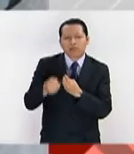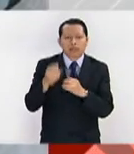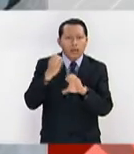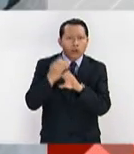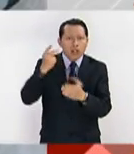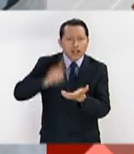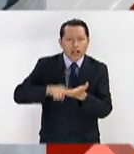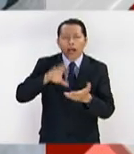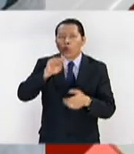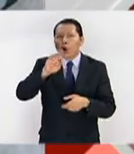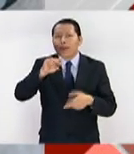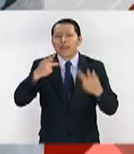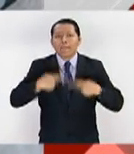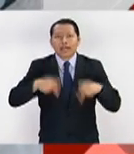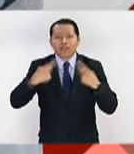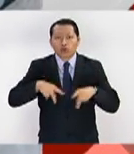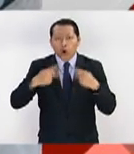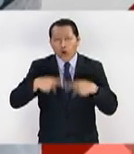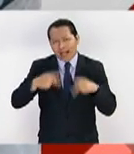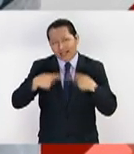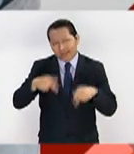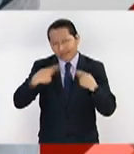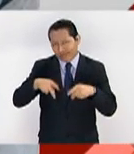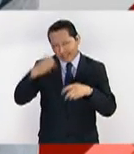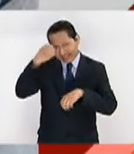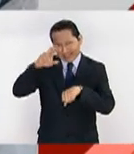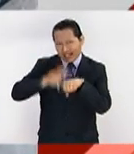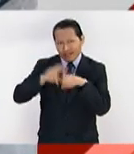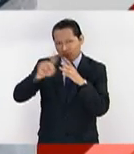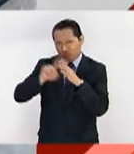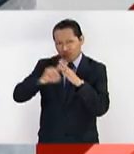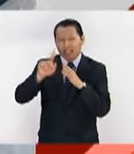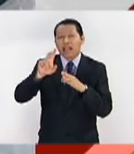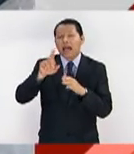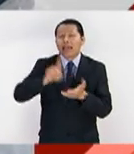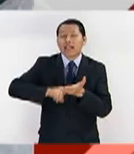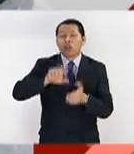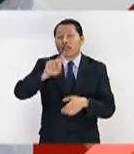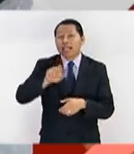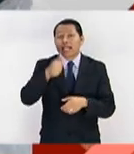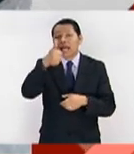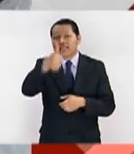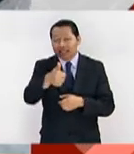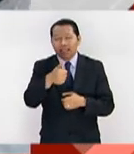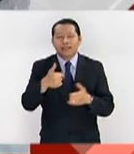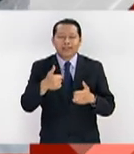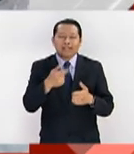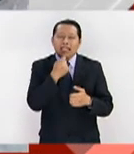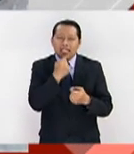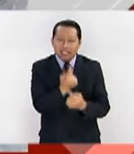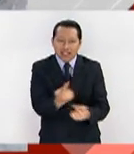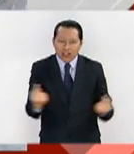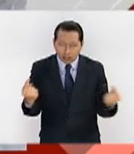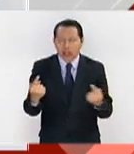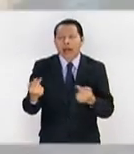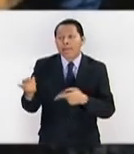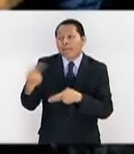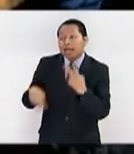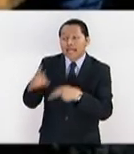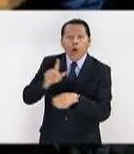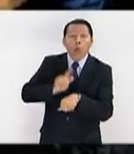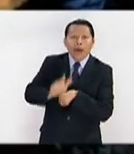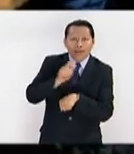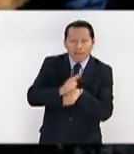camión a más de 90 migrantes. Los extranjeros, entre ellos 36 menores de edad, provenientes de Guatemala,